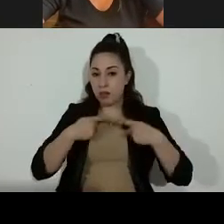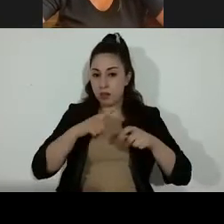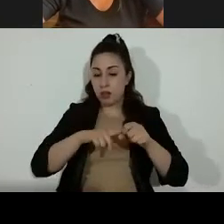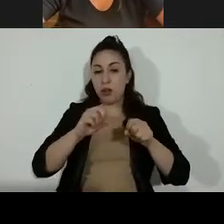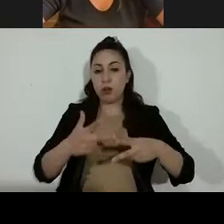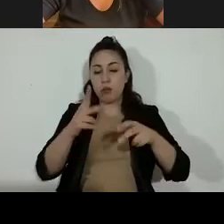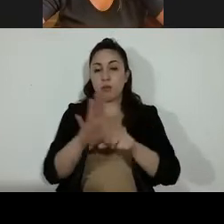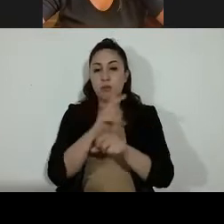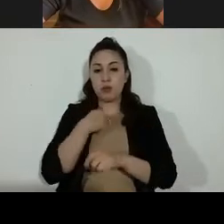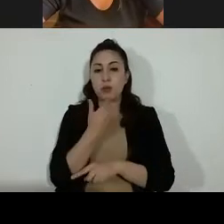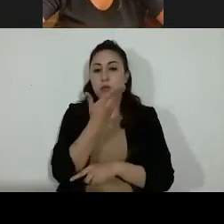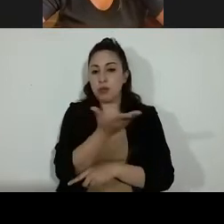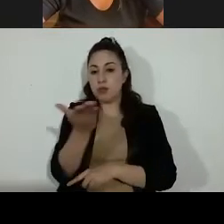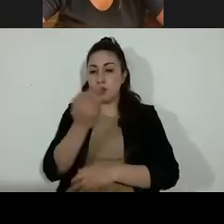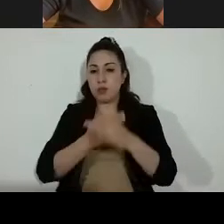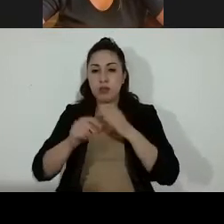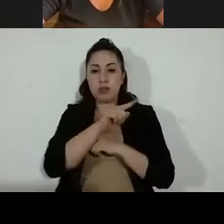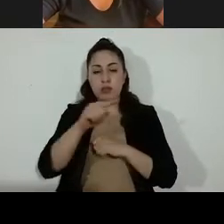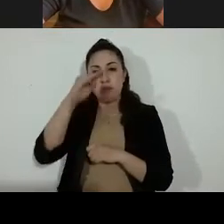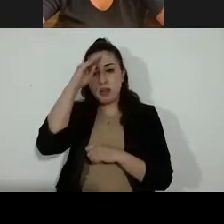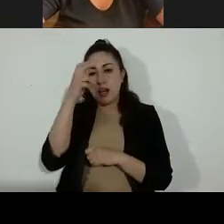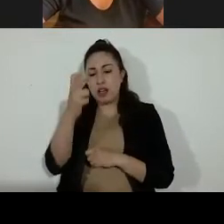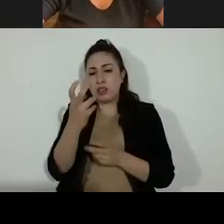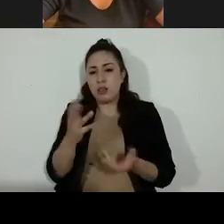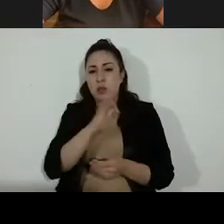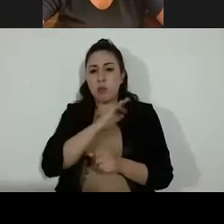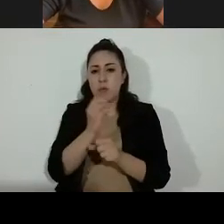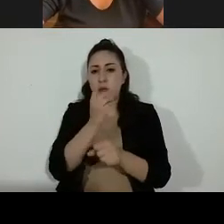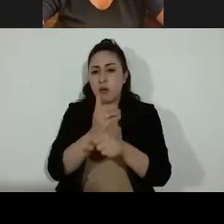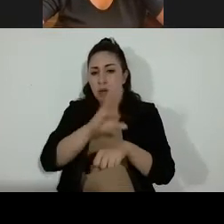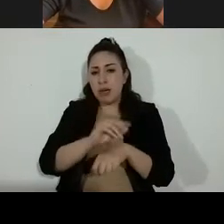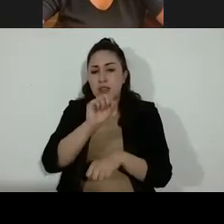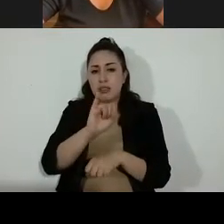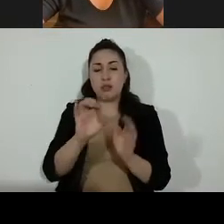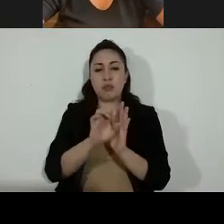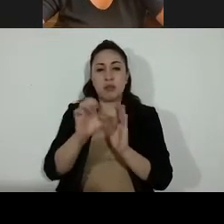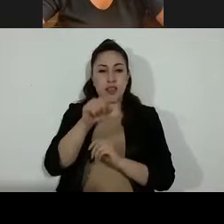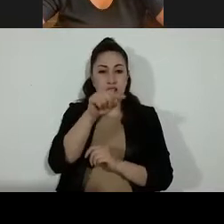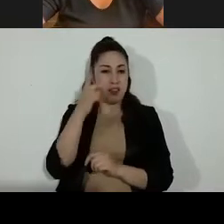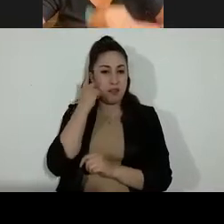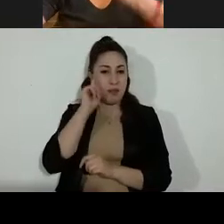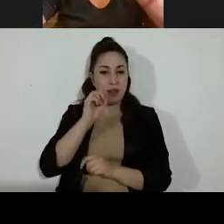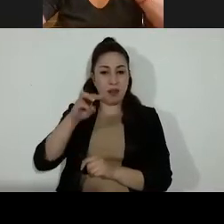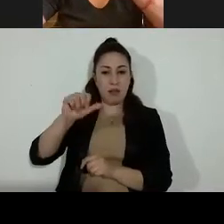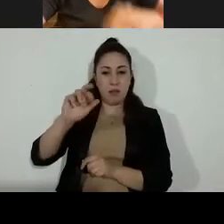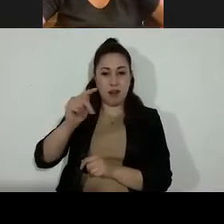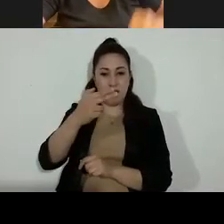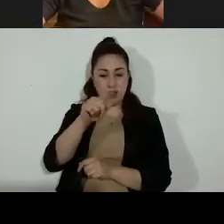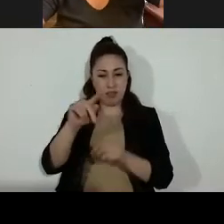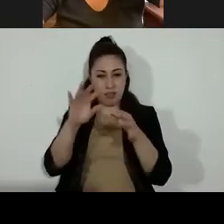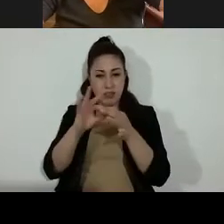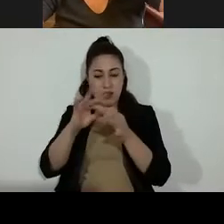esa reflexión, porque el artículo que señala la diputada Marta habla de la